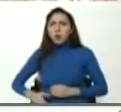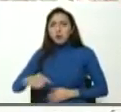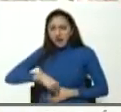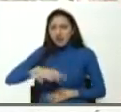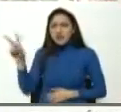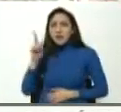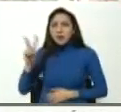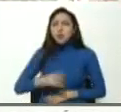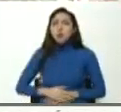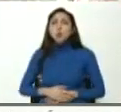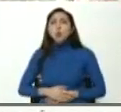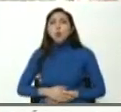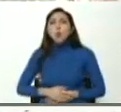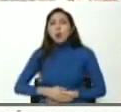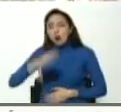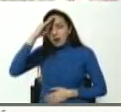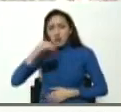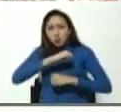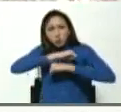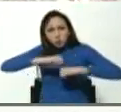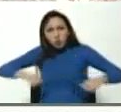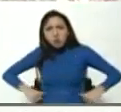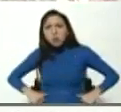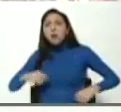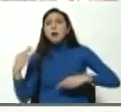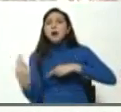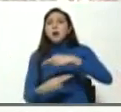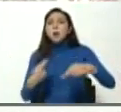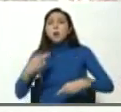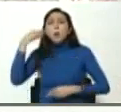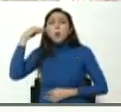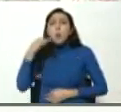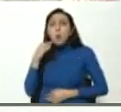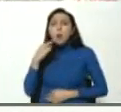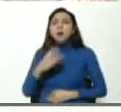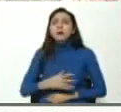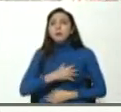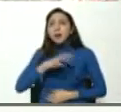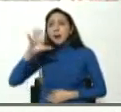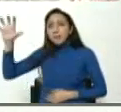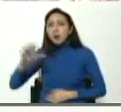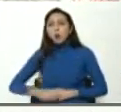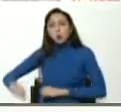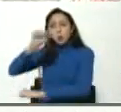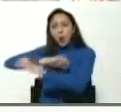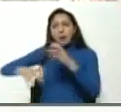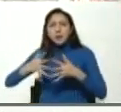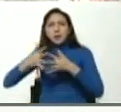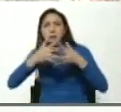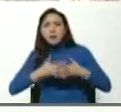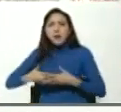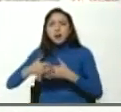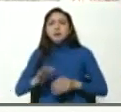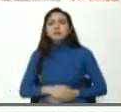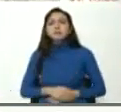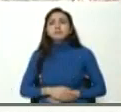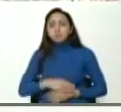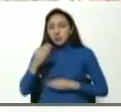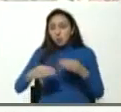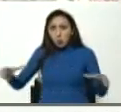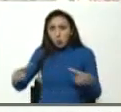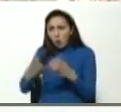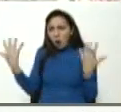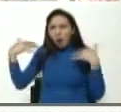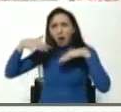y las fuerzas militares revolucionaria bolivariana patriótica y antiimperialista se encontrará en las